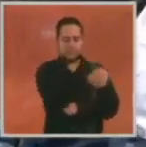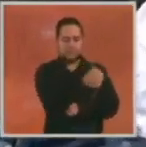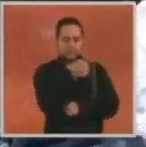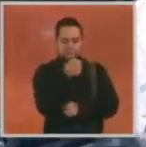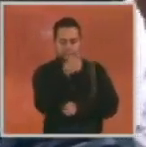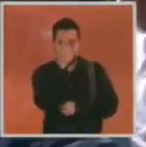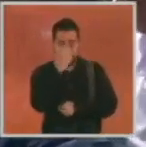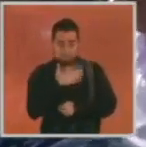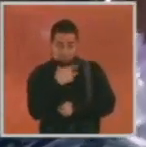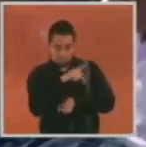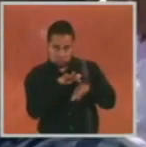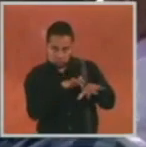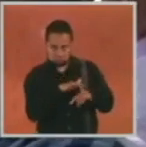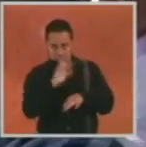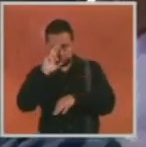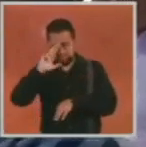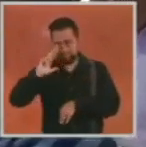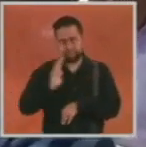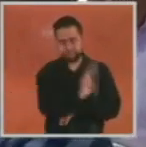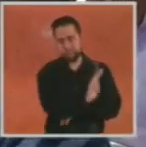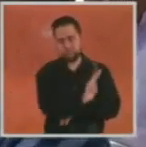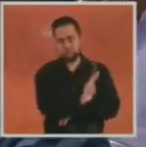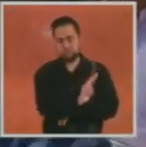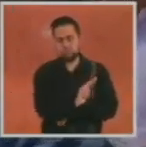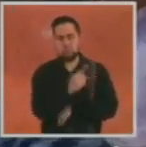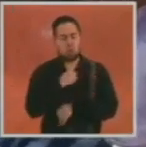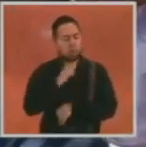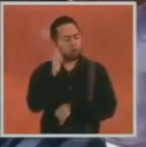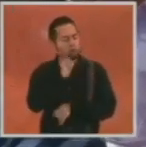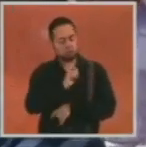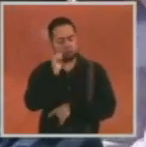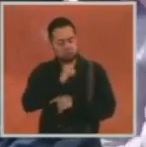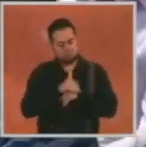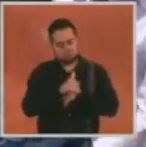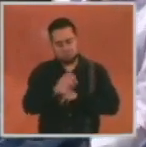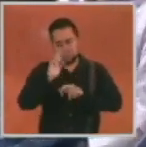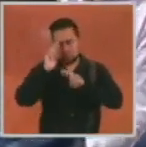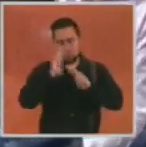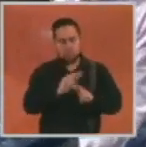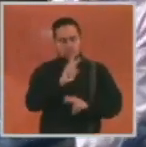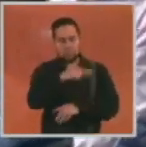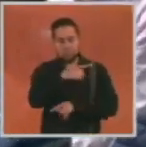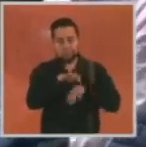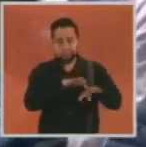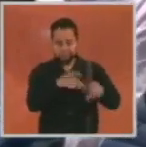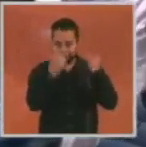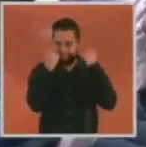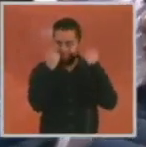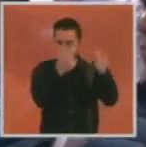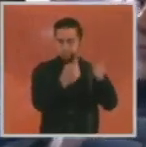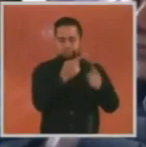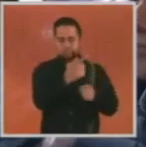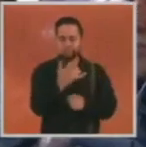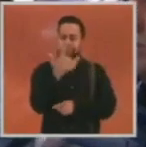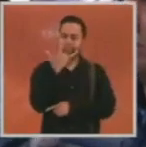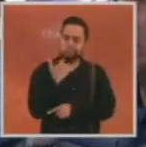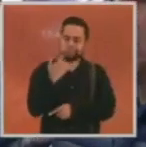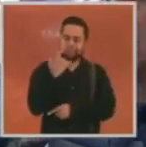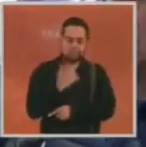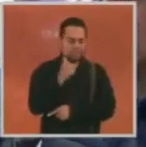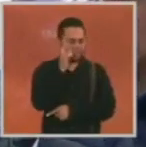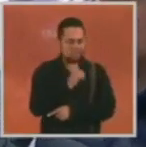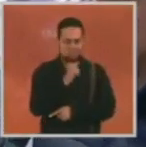mí muy respetable y siempre lo respetaré y admiro su trabajo y su entrega y su